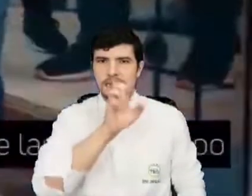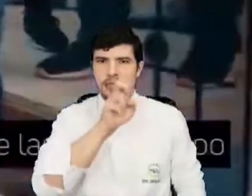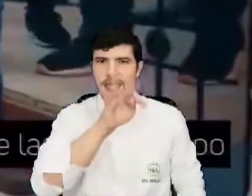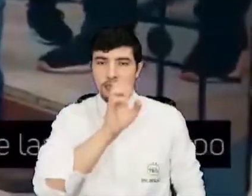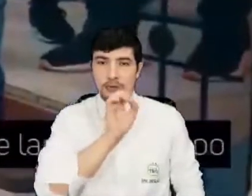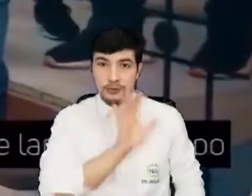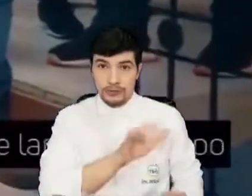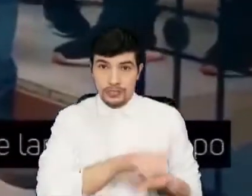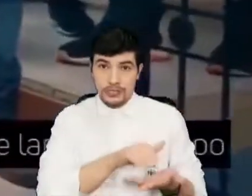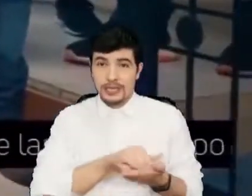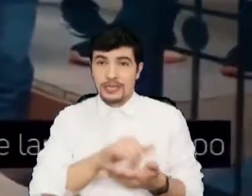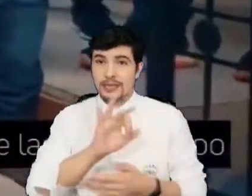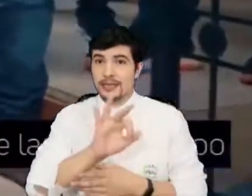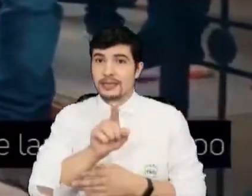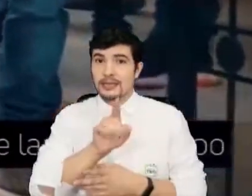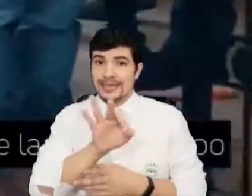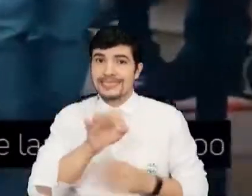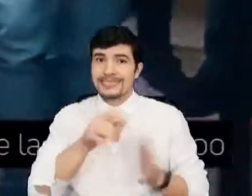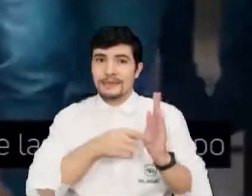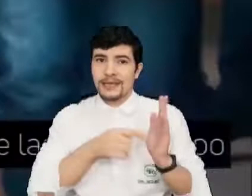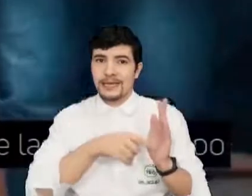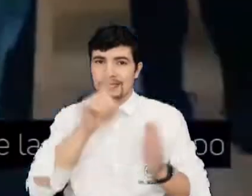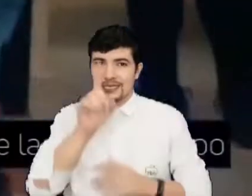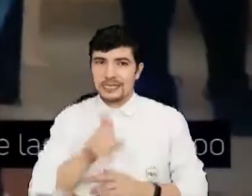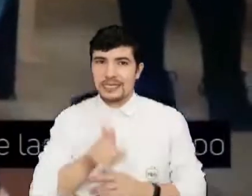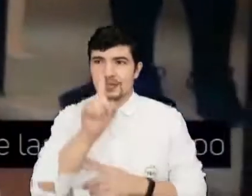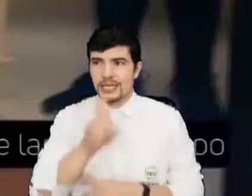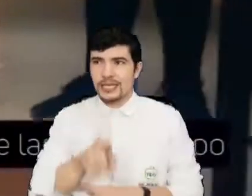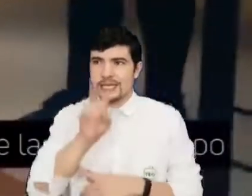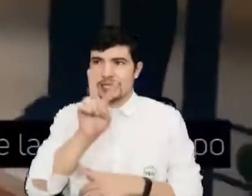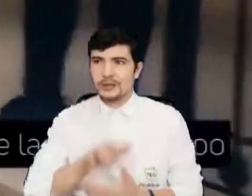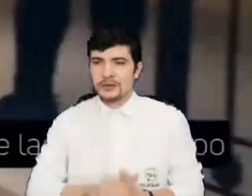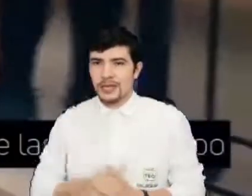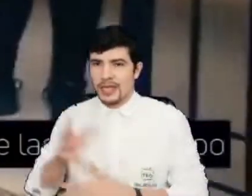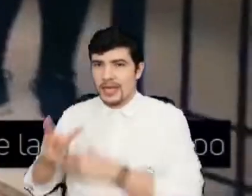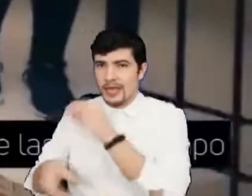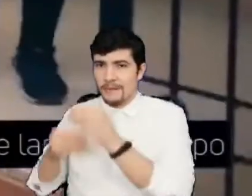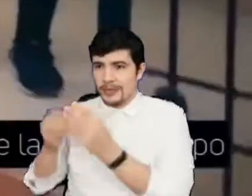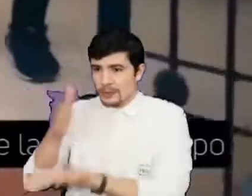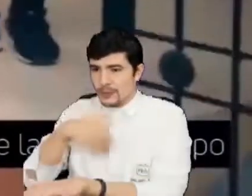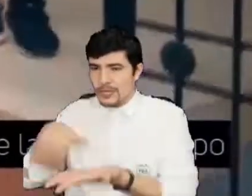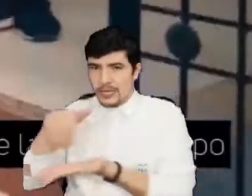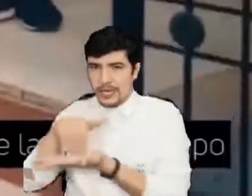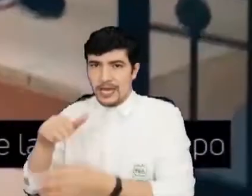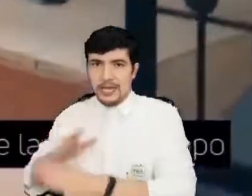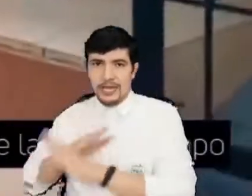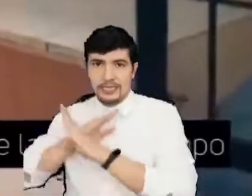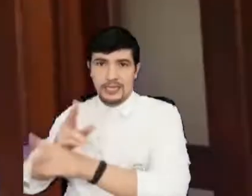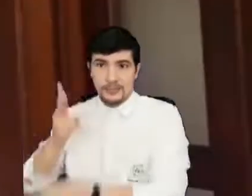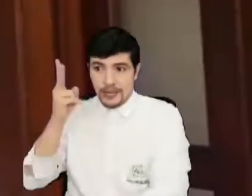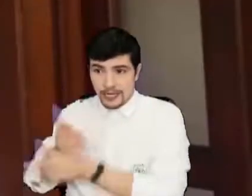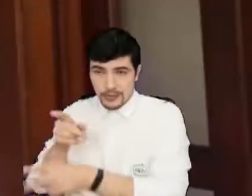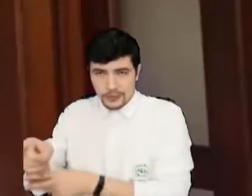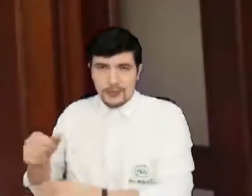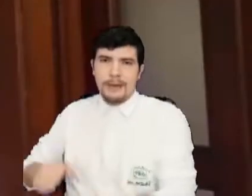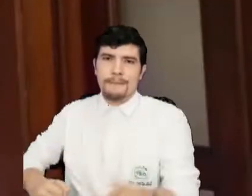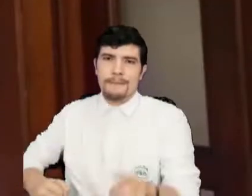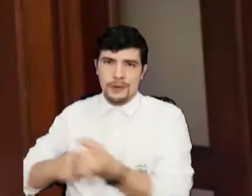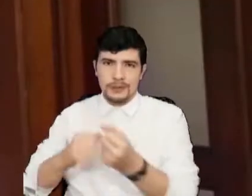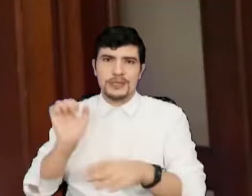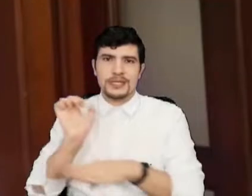13.692. Labor que en buena parte ha sido apoyada por la Unidad Nacional de Gestión de Riesgo Territorial Santander, en cabeza de César García. Son más